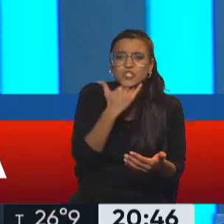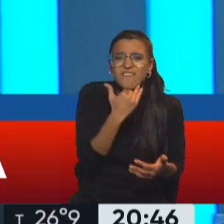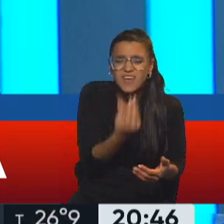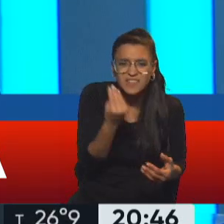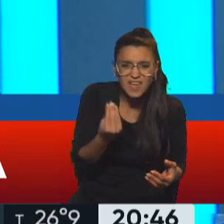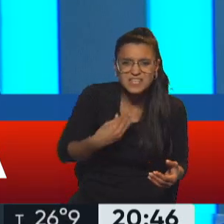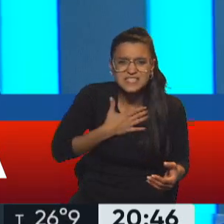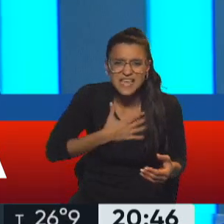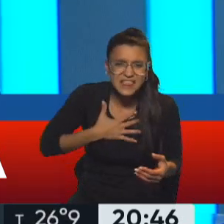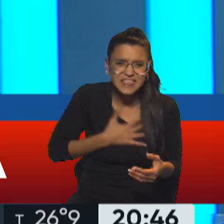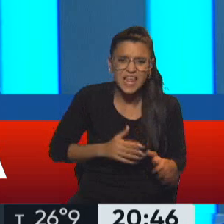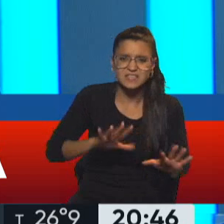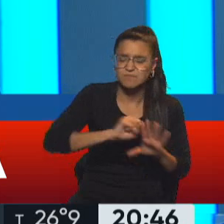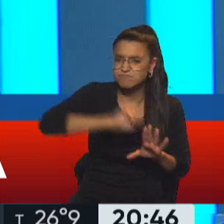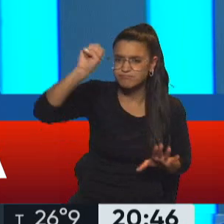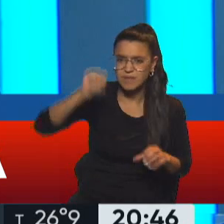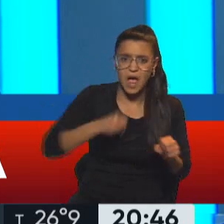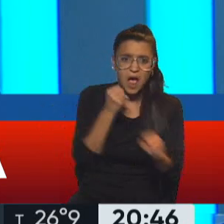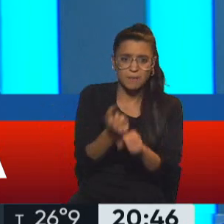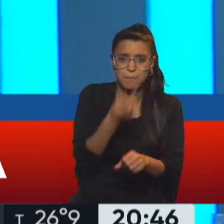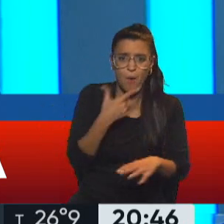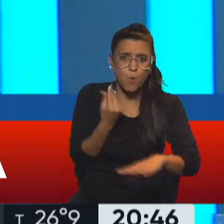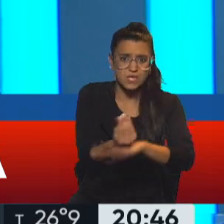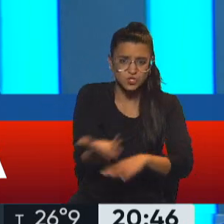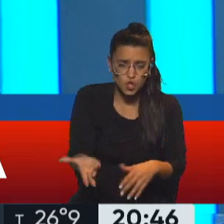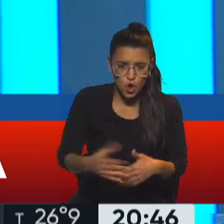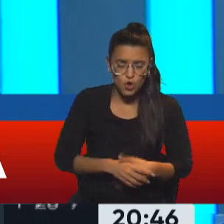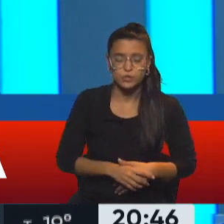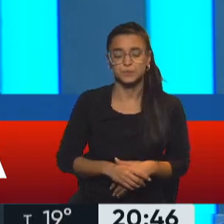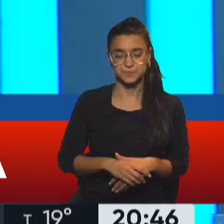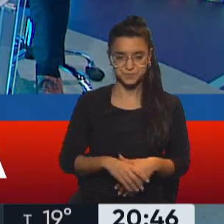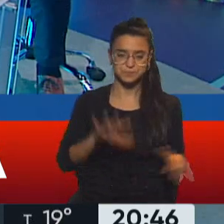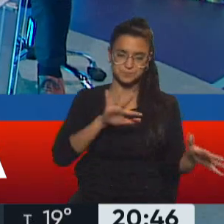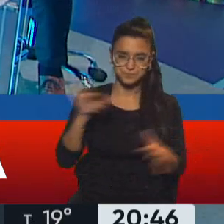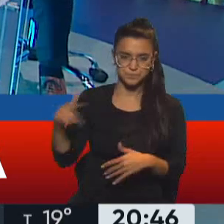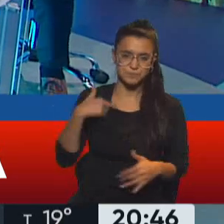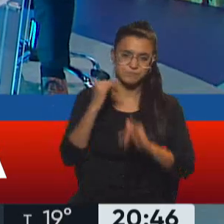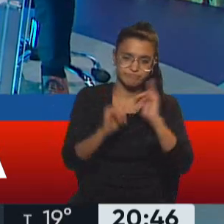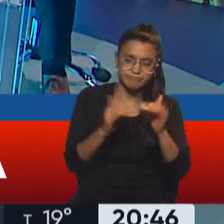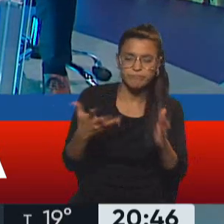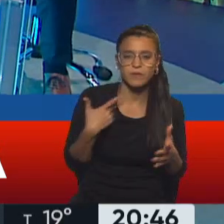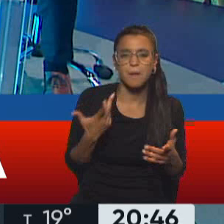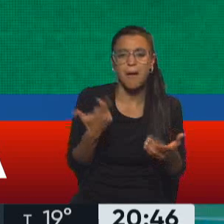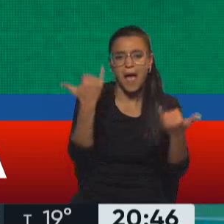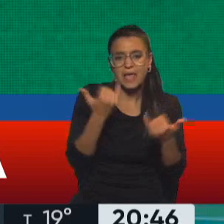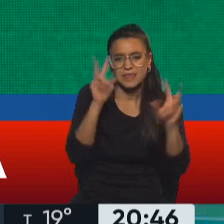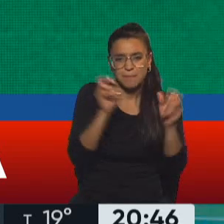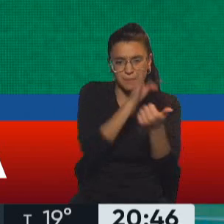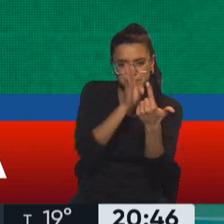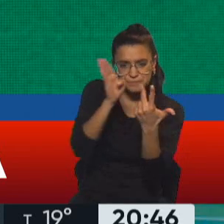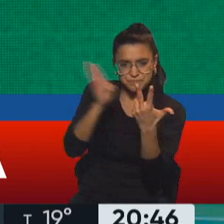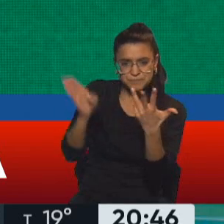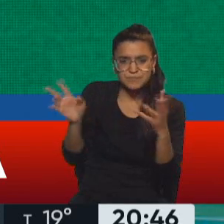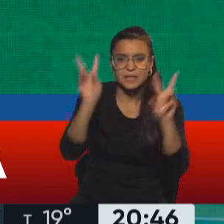era sentir este tipo de inflación hasta el gobierno de Mauricio. Bueno, más allá de esto que digo, me parece que quedaron como varias líneas abiertas. A mí me parece que el